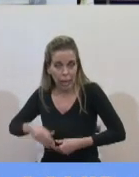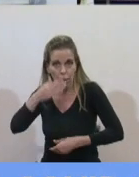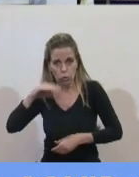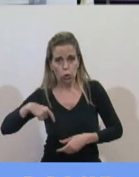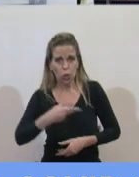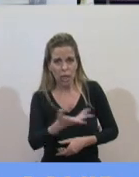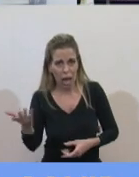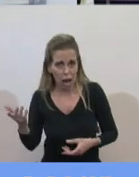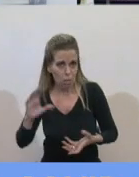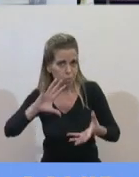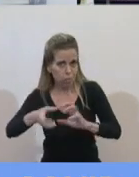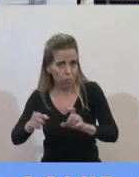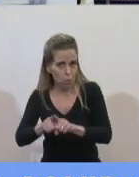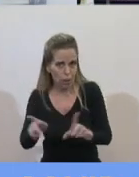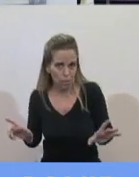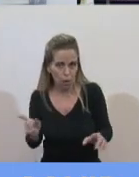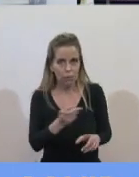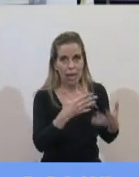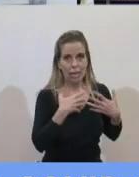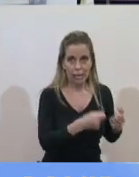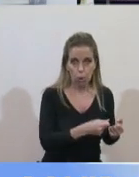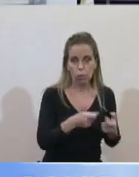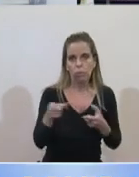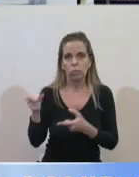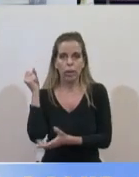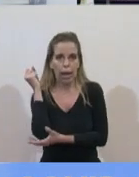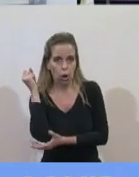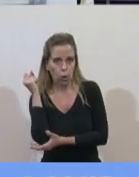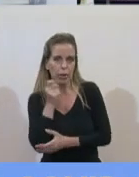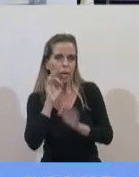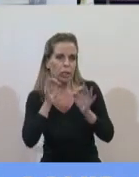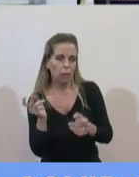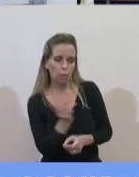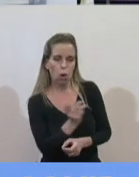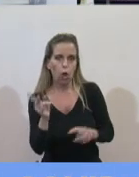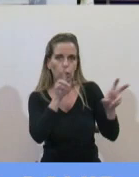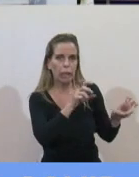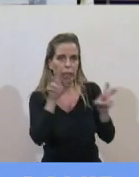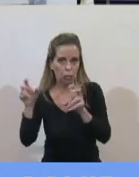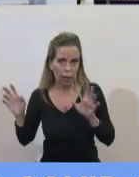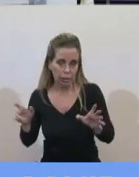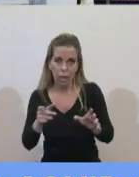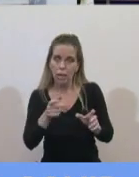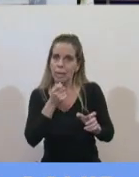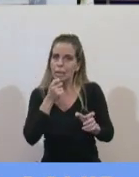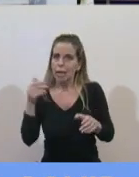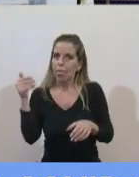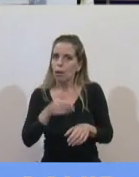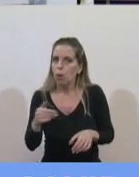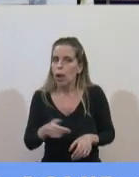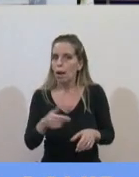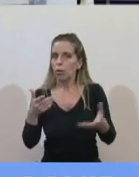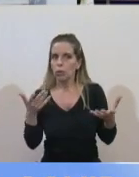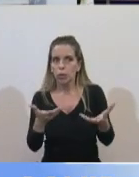sabemos en ambos casos tanto en materia sanitaria como en materia económica que si respondemos tarde si demoramos